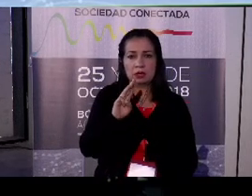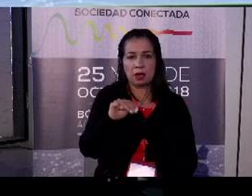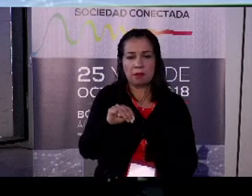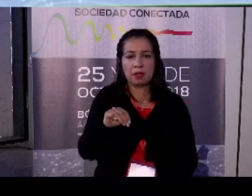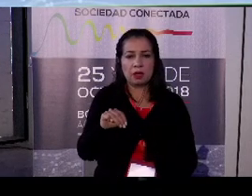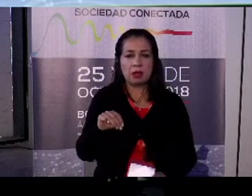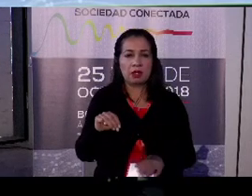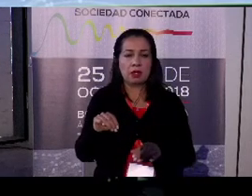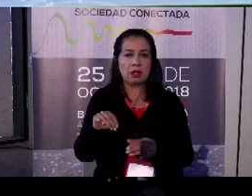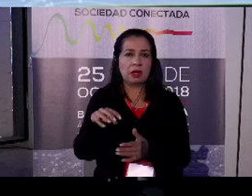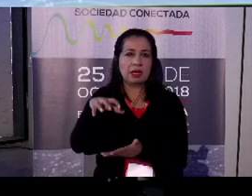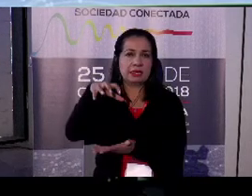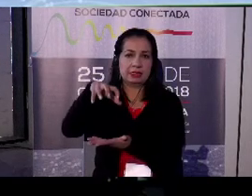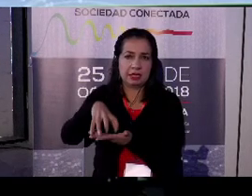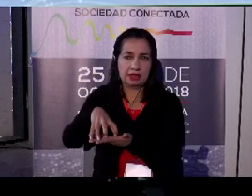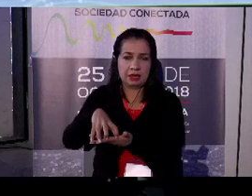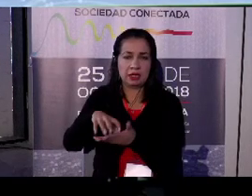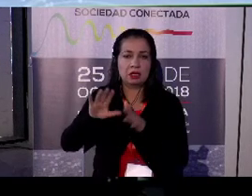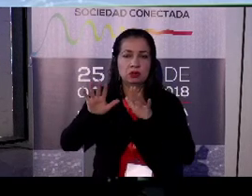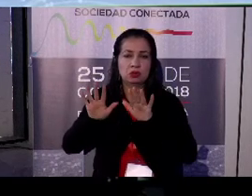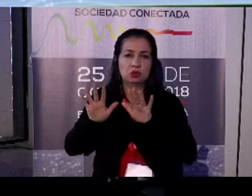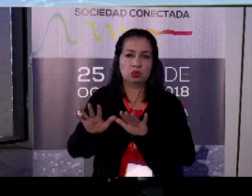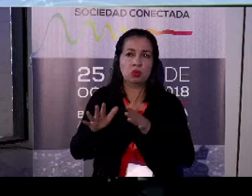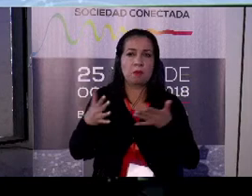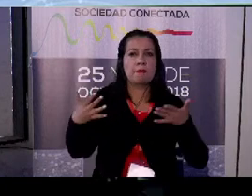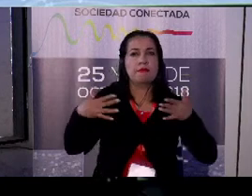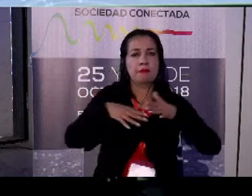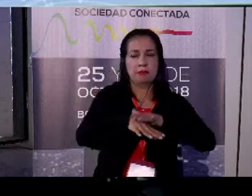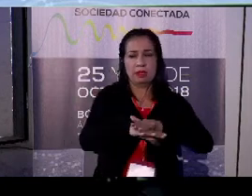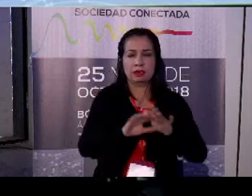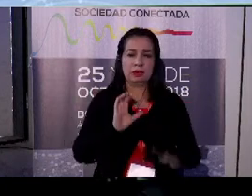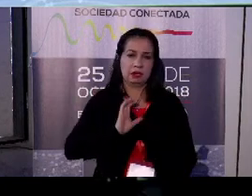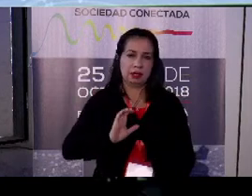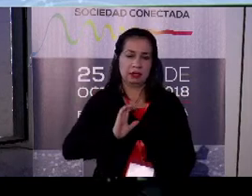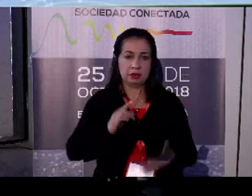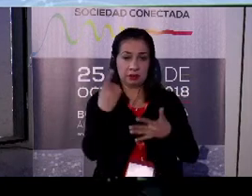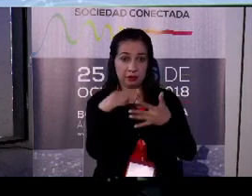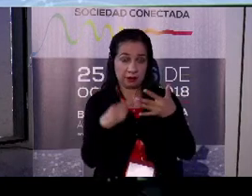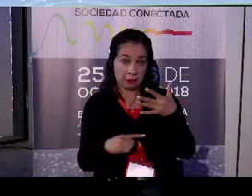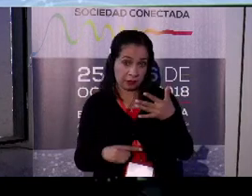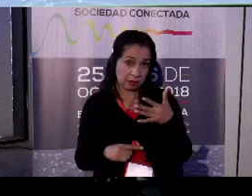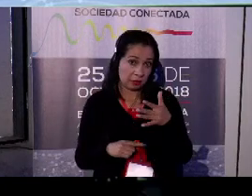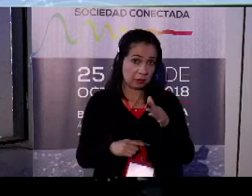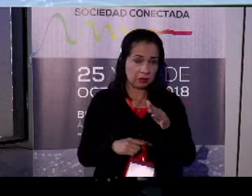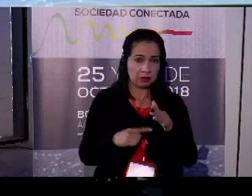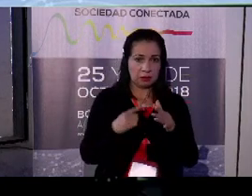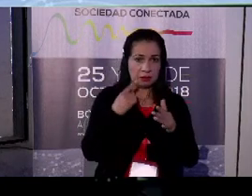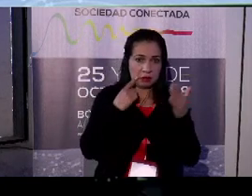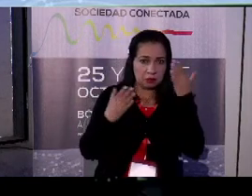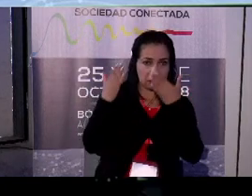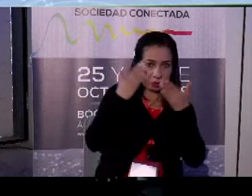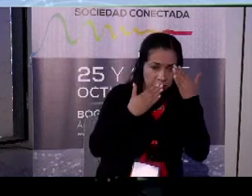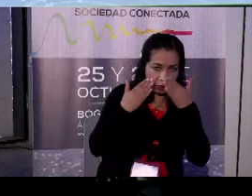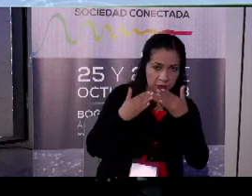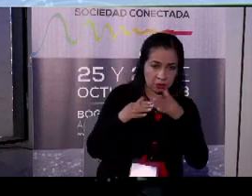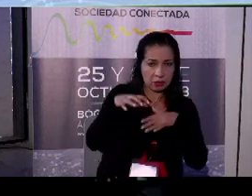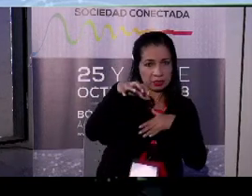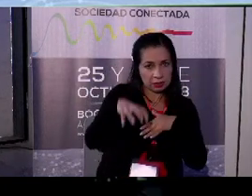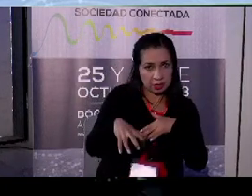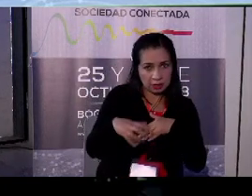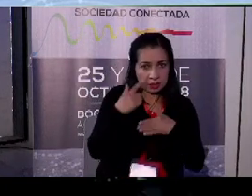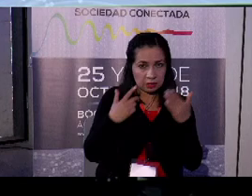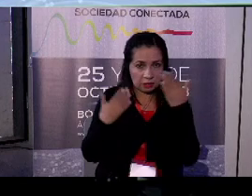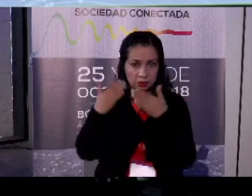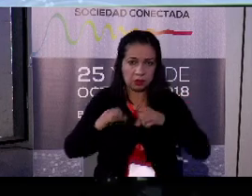es una mezcla de características de las simulaciones estáticas y simulaciones dinámicas